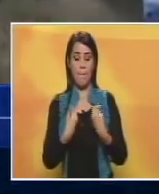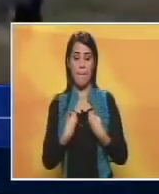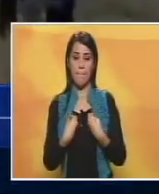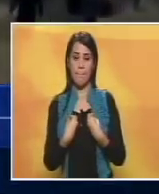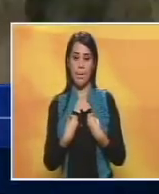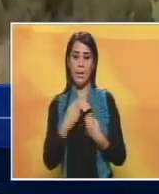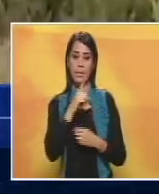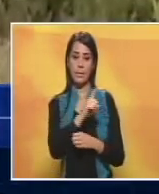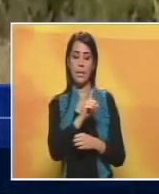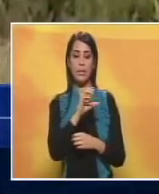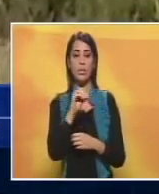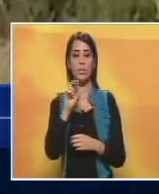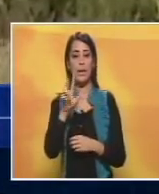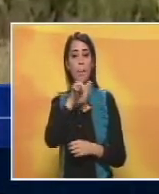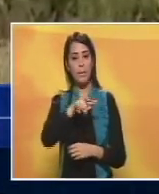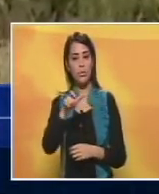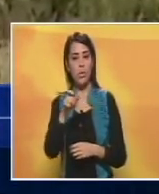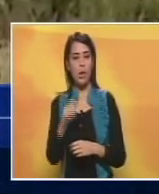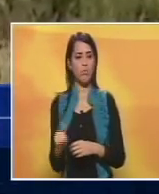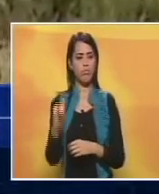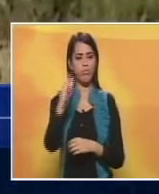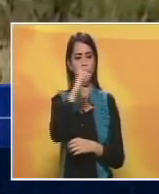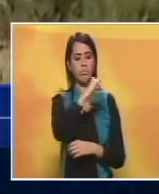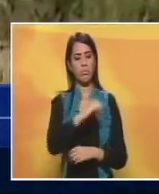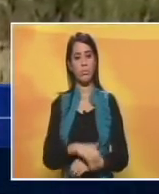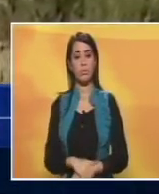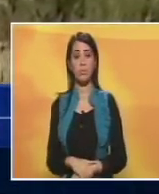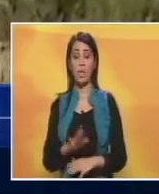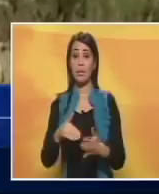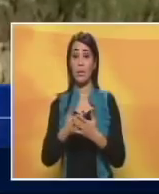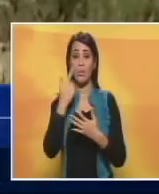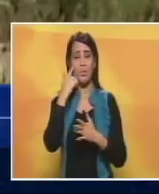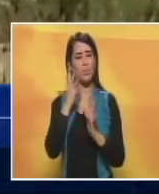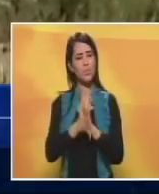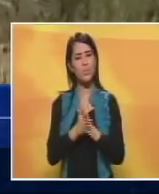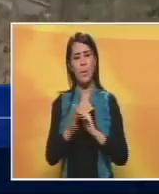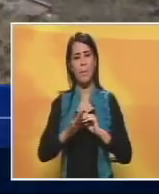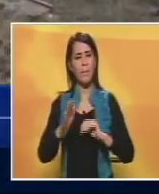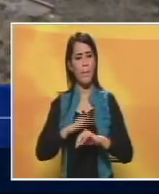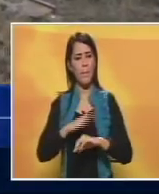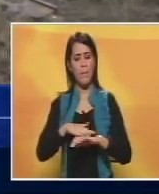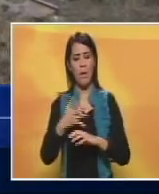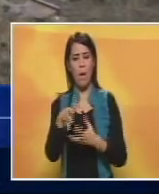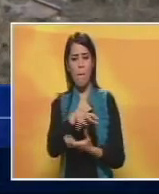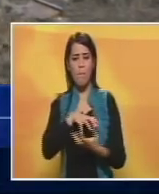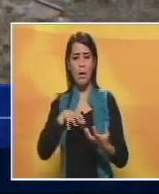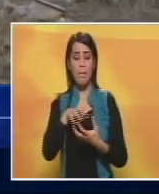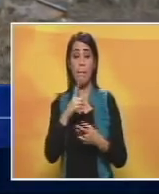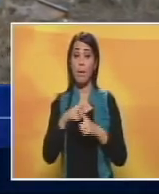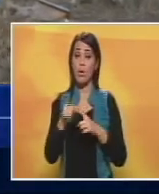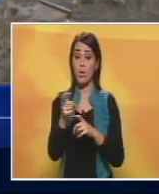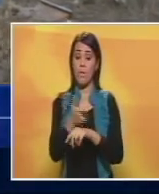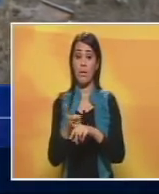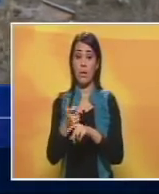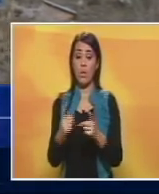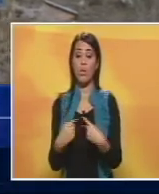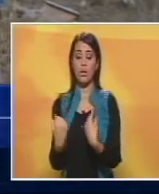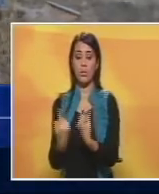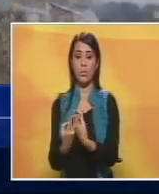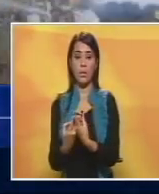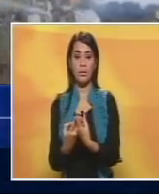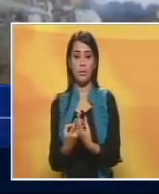sus 103 ocupantes. Hasta el momento se desconocen las causas del siniestro, aunque el gobernador de la entidad, José